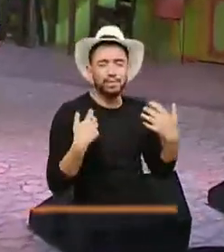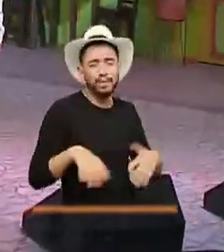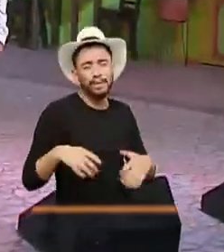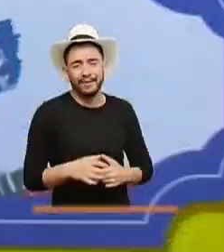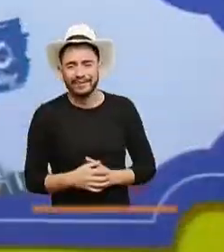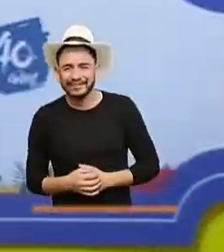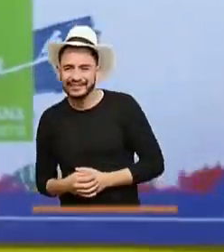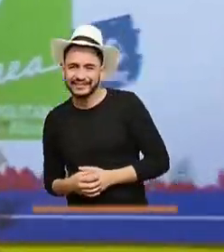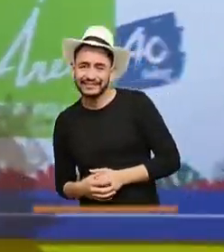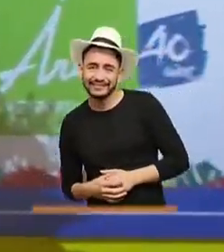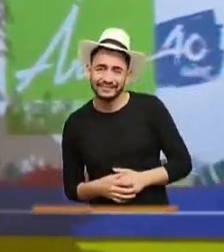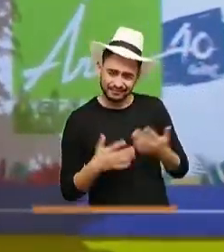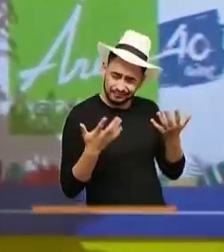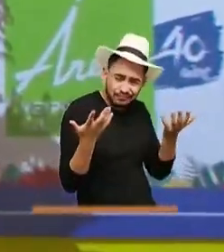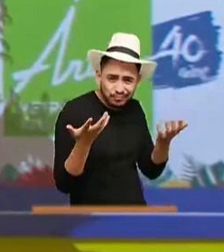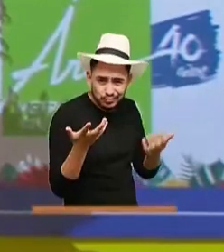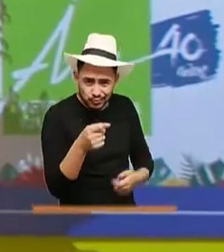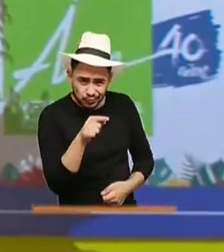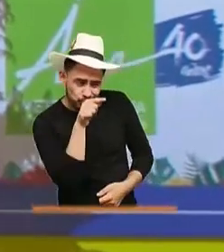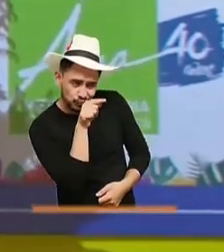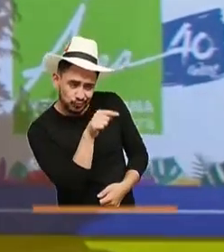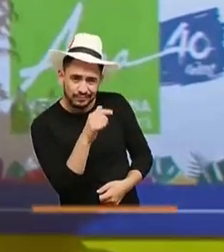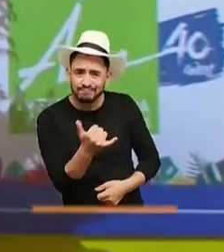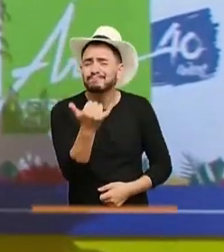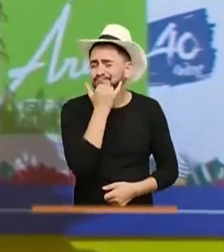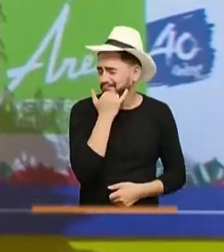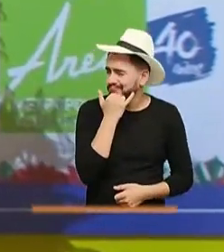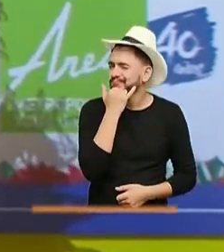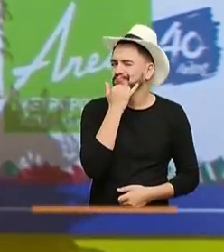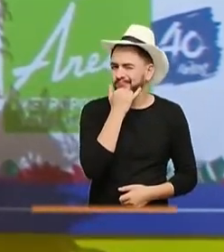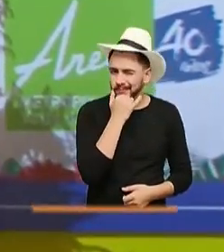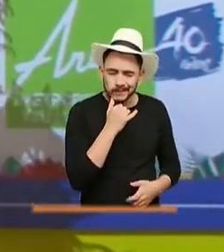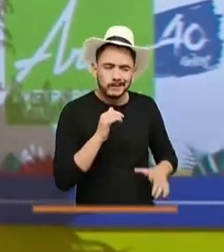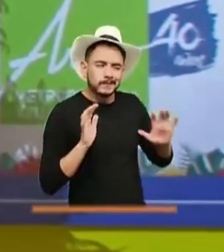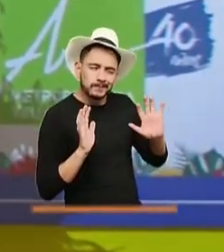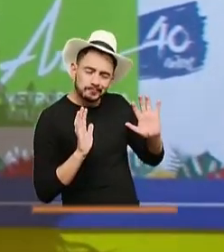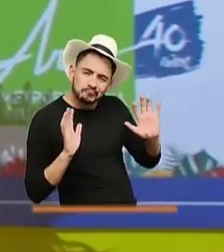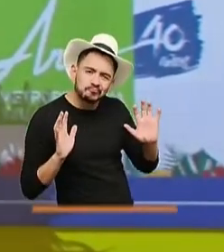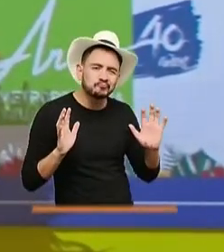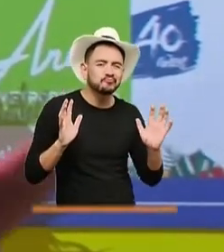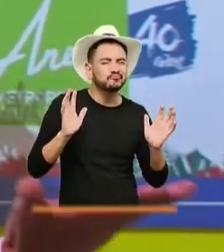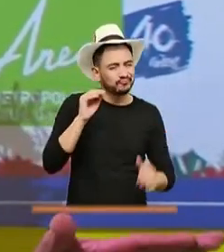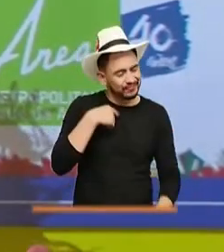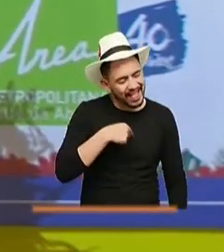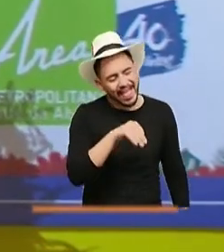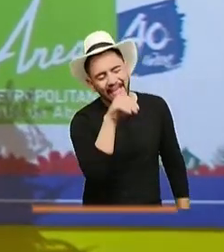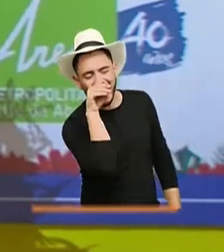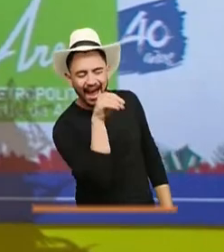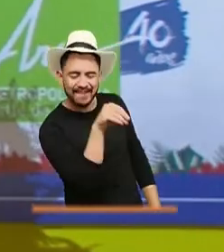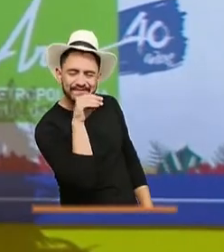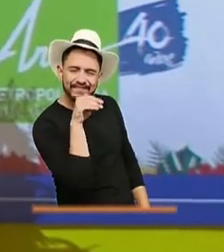Pero usted está en un error, por si lo quiere saber, ¿pa' qué